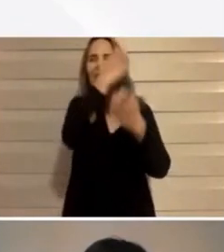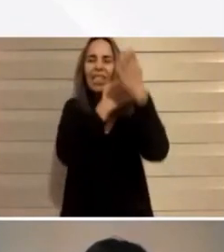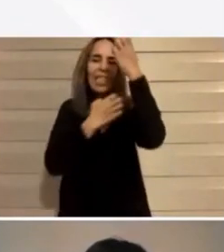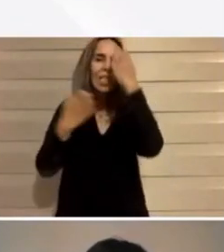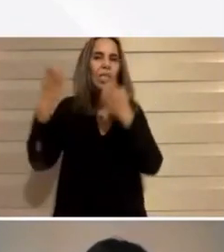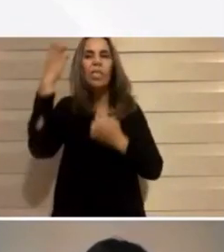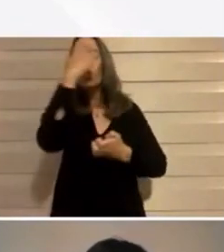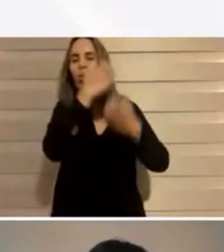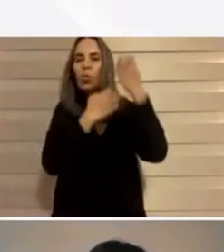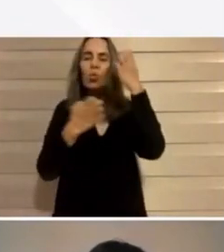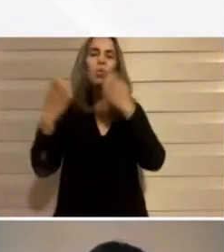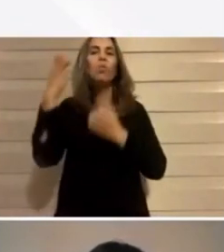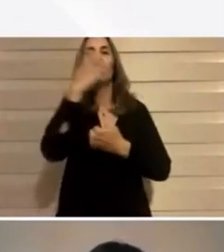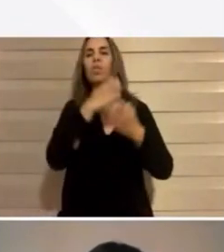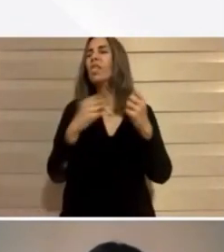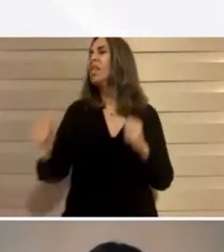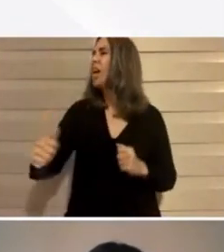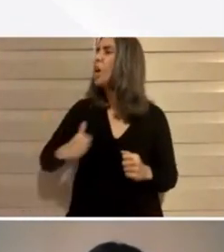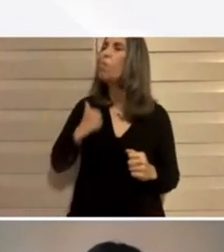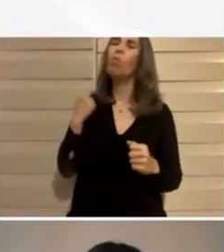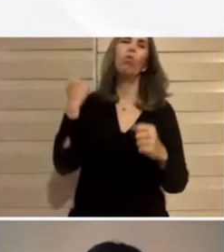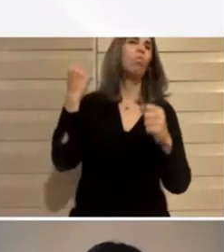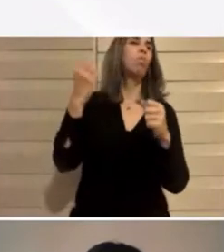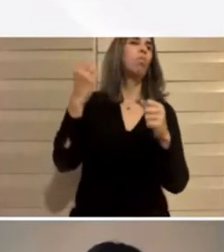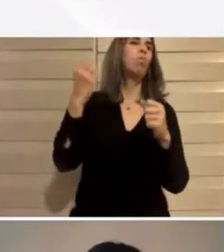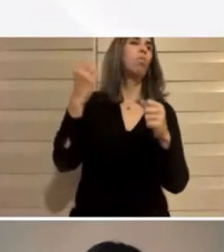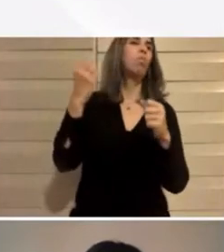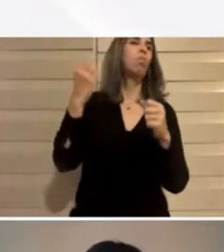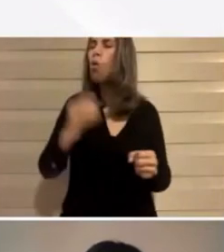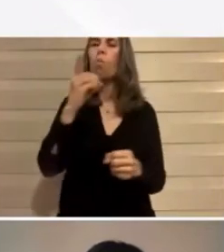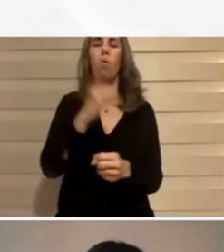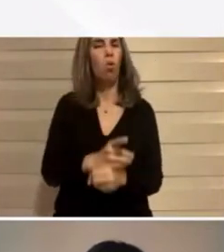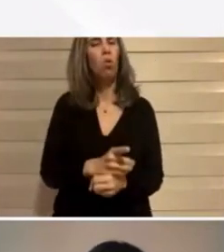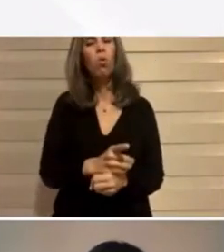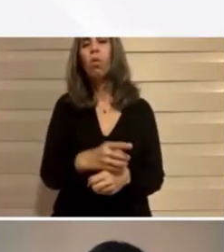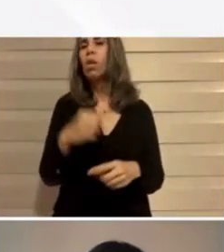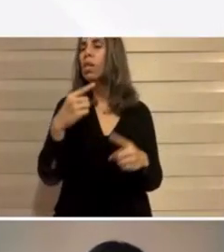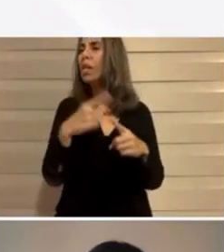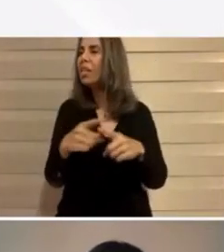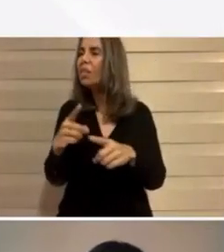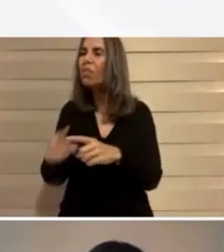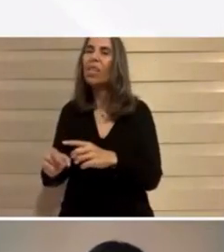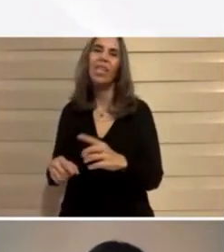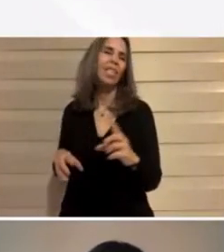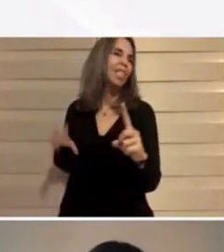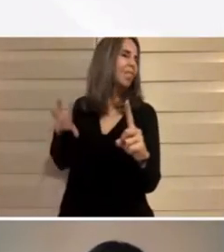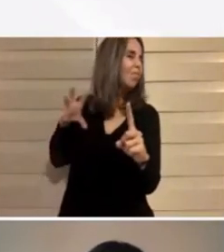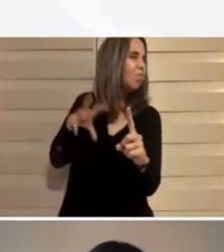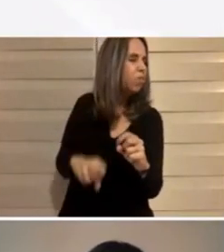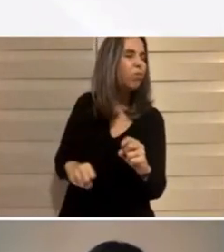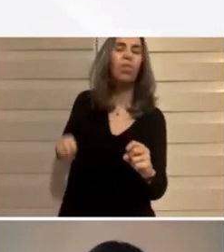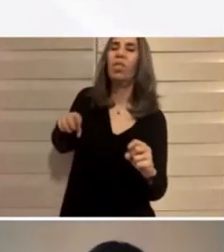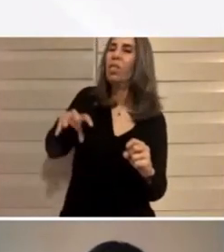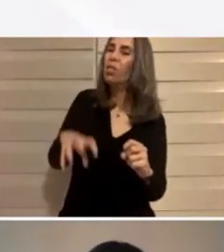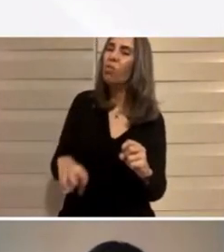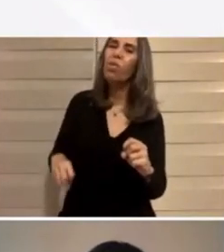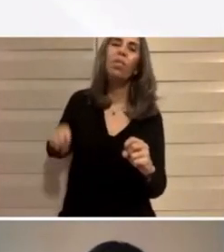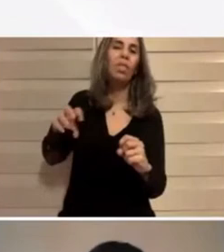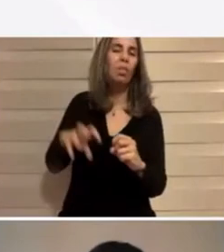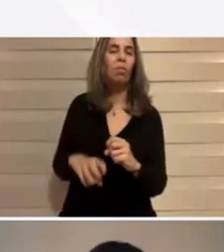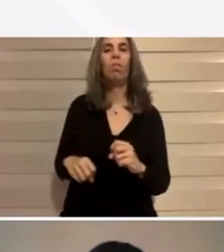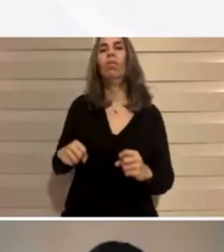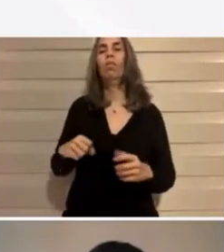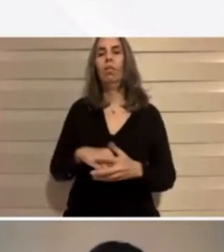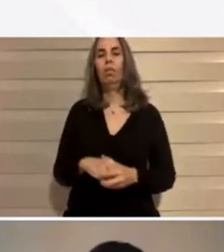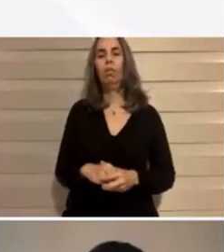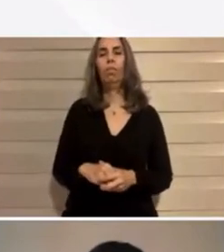y aprovechando las oportunidades, enfrentándome a los retos. No me daba miedo y no me da miedo. Hoy, a mi